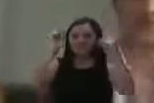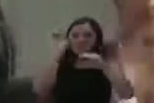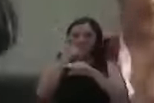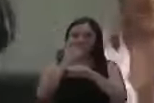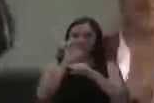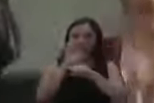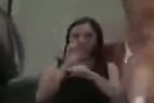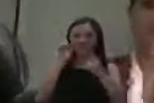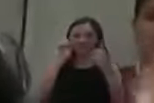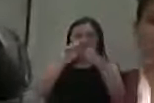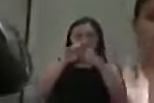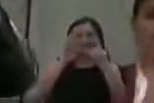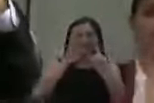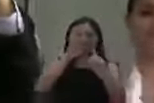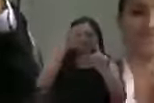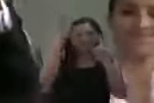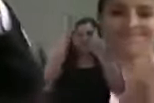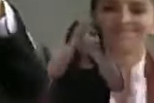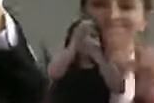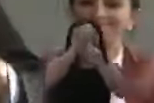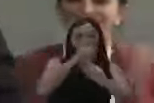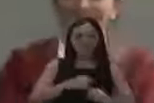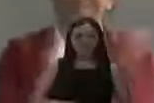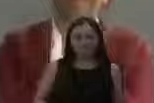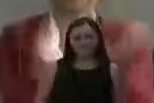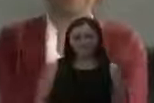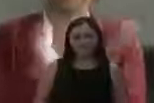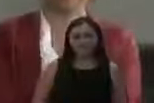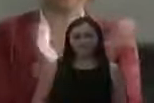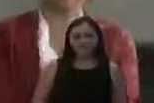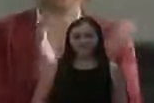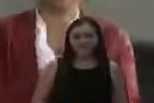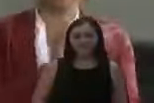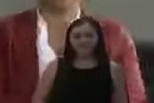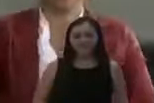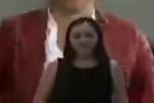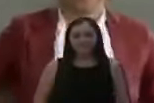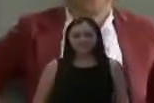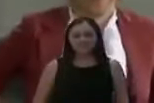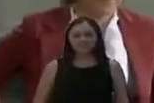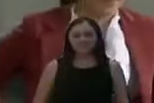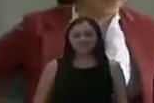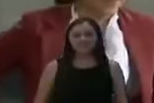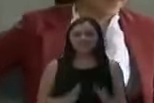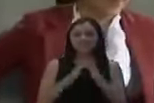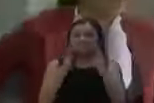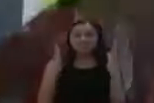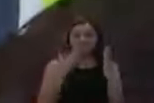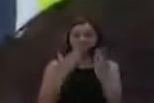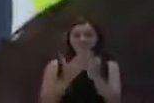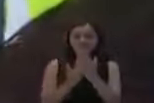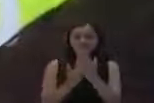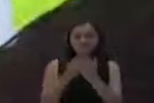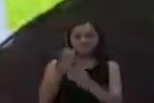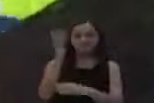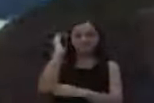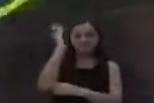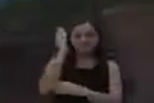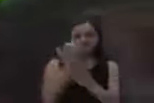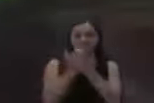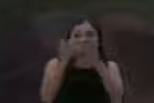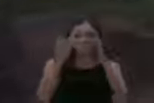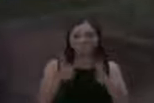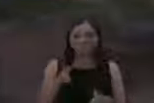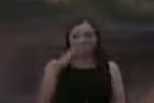nueva yor si compatriotas Muchísimas gracias la participación del economista